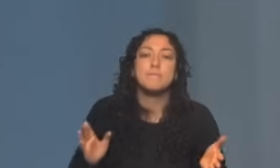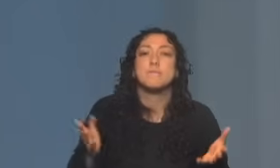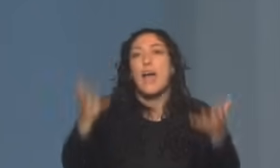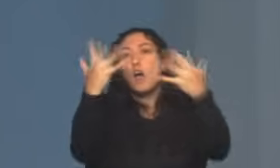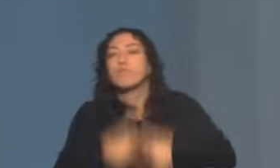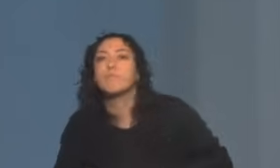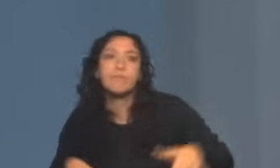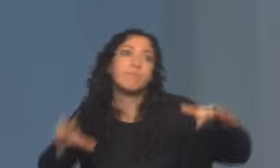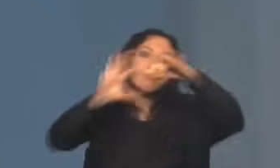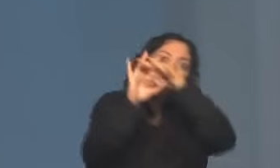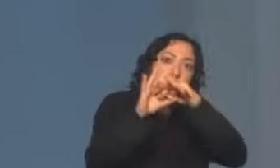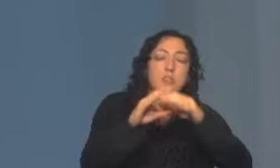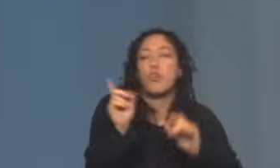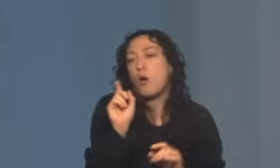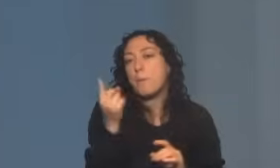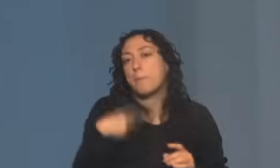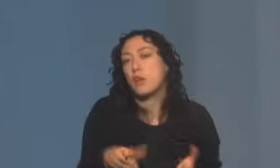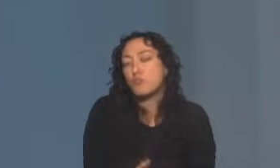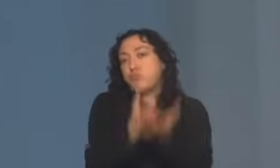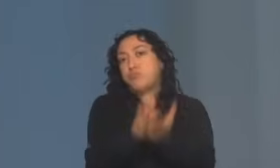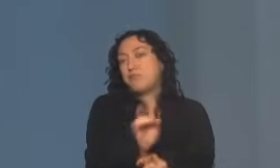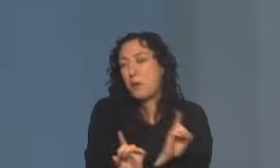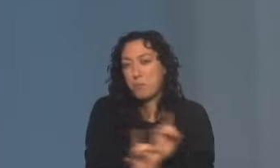mecánicos, pero tampoco va a ser de exigencias plenas, porque